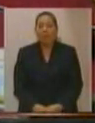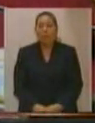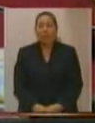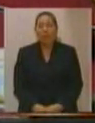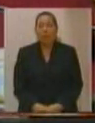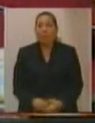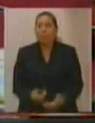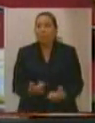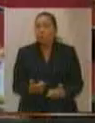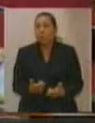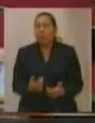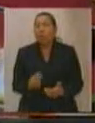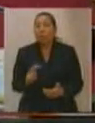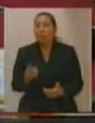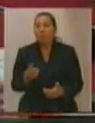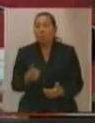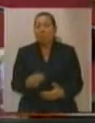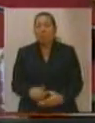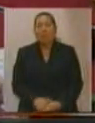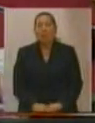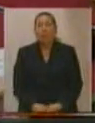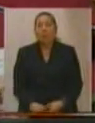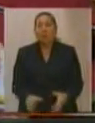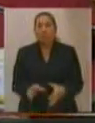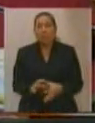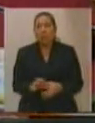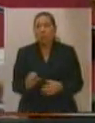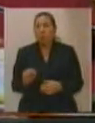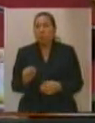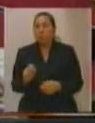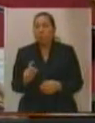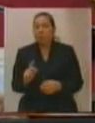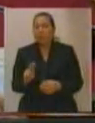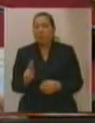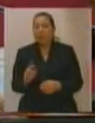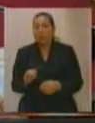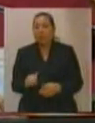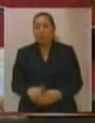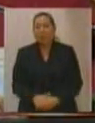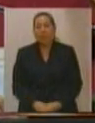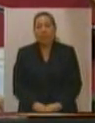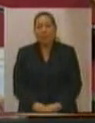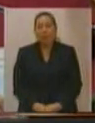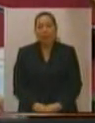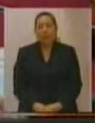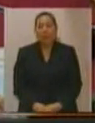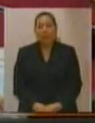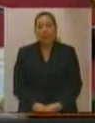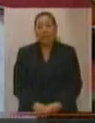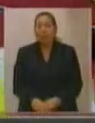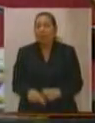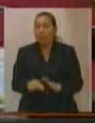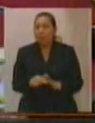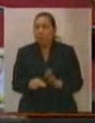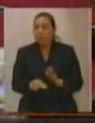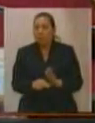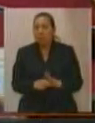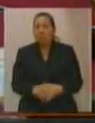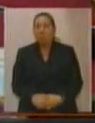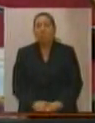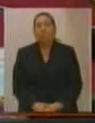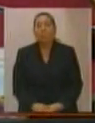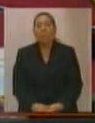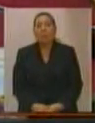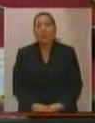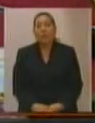habría, ¿no?, una suerte de duplicidad, ¿no?, con la unión solidaria, dando a entender que se pretendería normar igual, normar